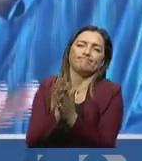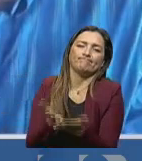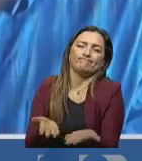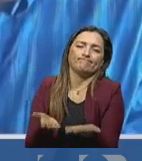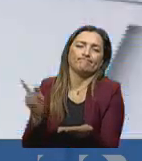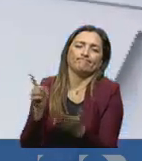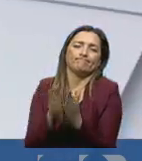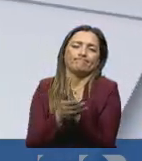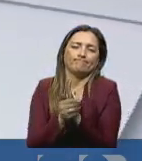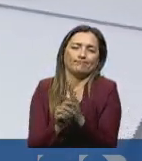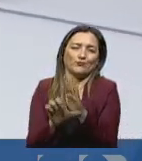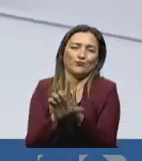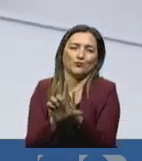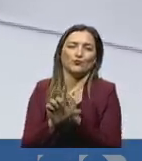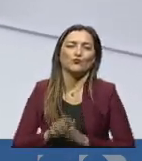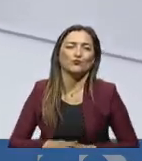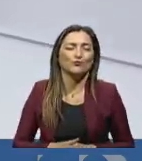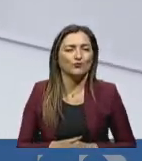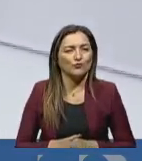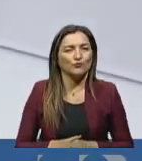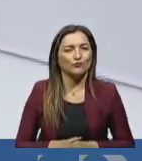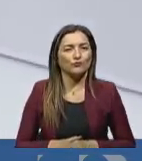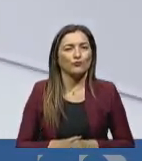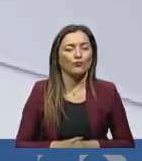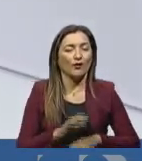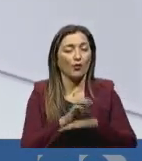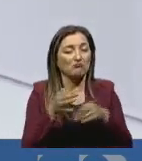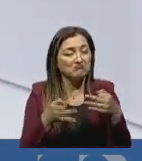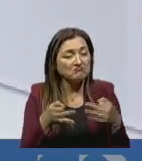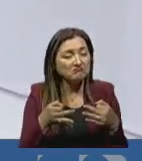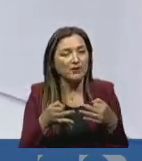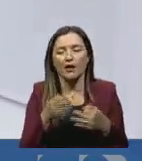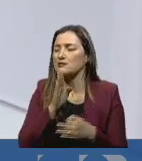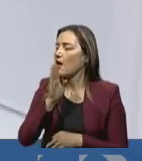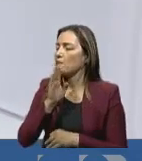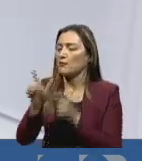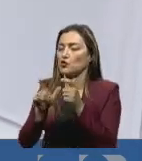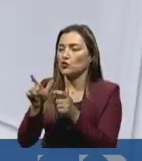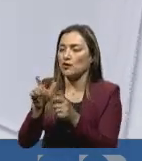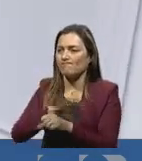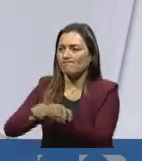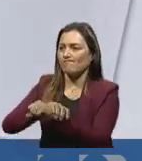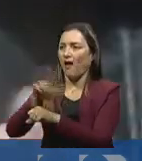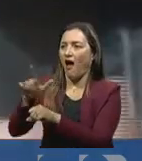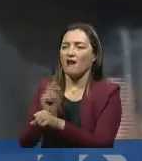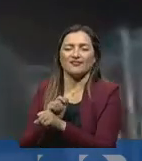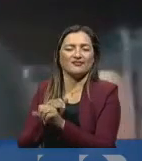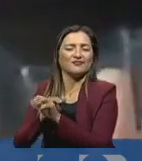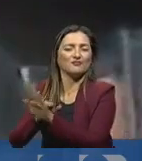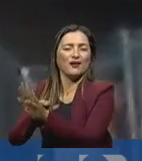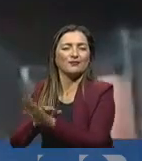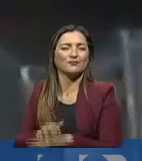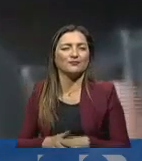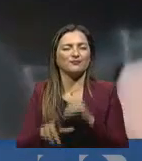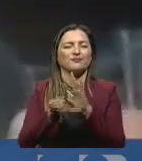Hugo Echeverría sostiene además que la justicia en el Ecuador favorece a los procesados la ley